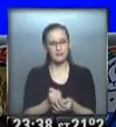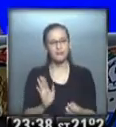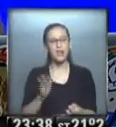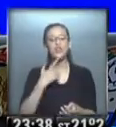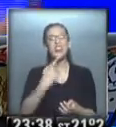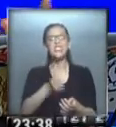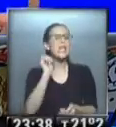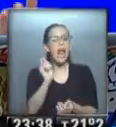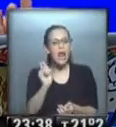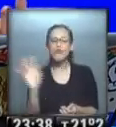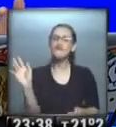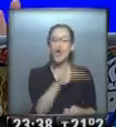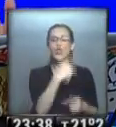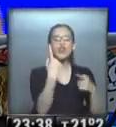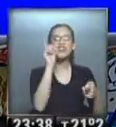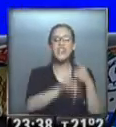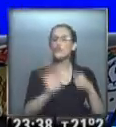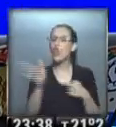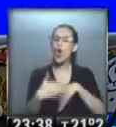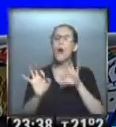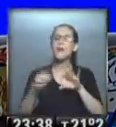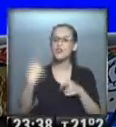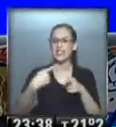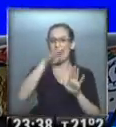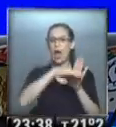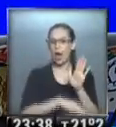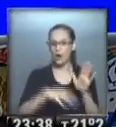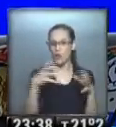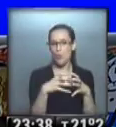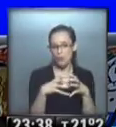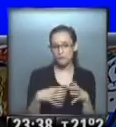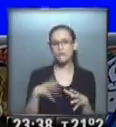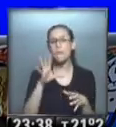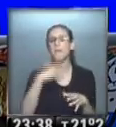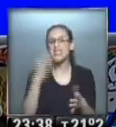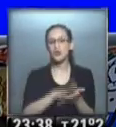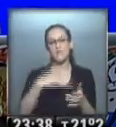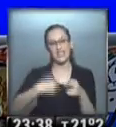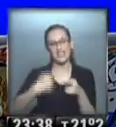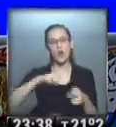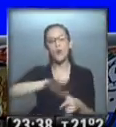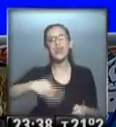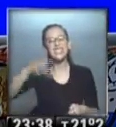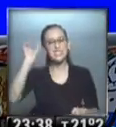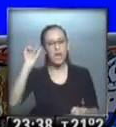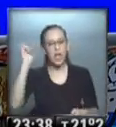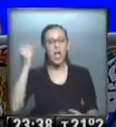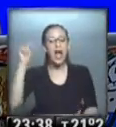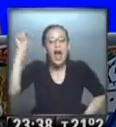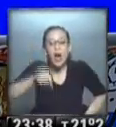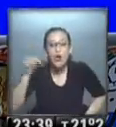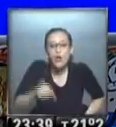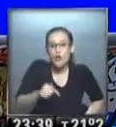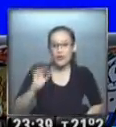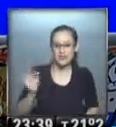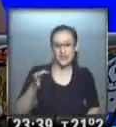van a estar, te anuncian todo junto el festival. ¿Entendés? Que es una particularidad que tiene este festival. En Chile, qué sé yo, ya recién ahora también